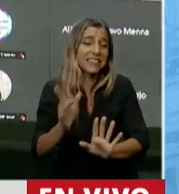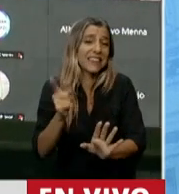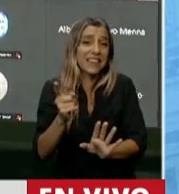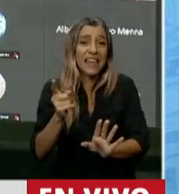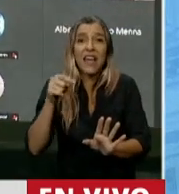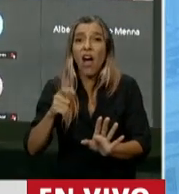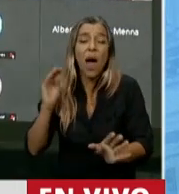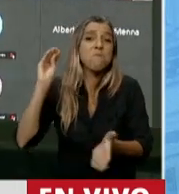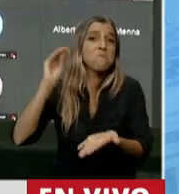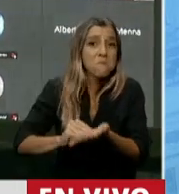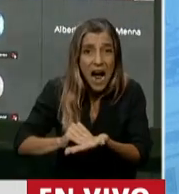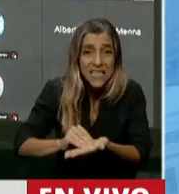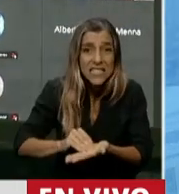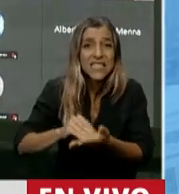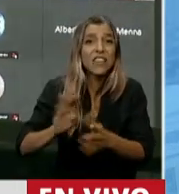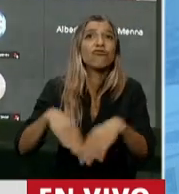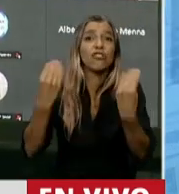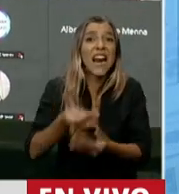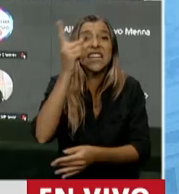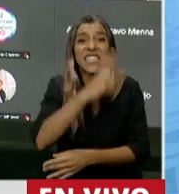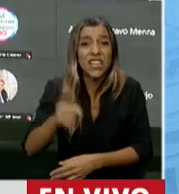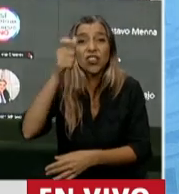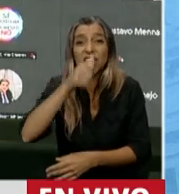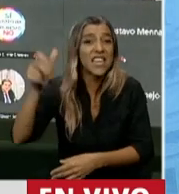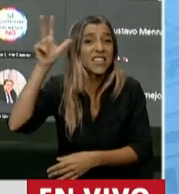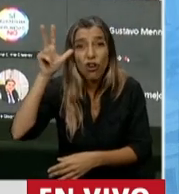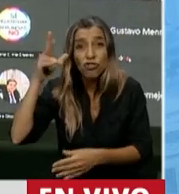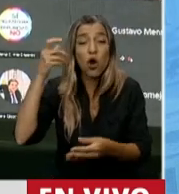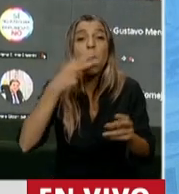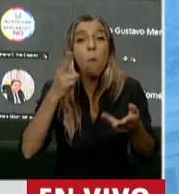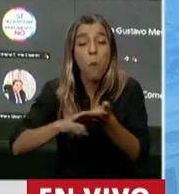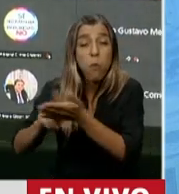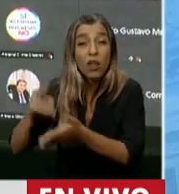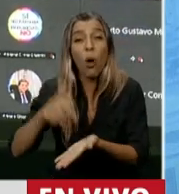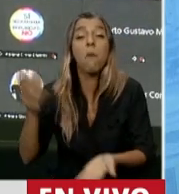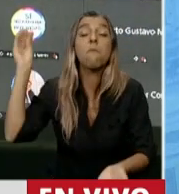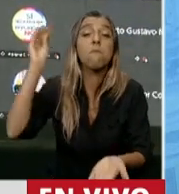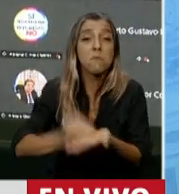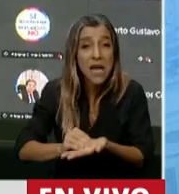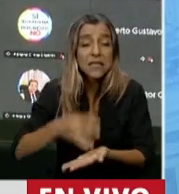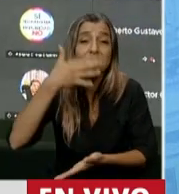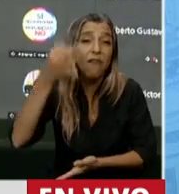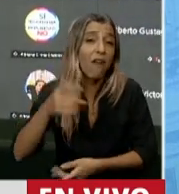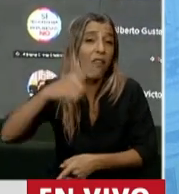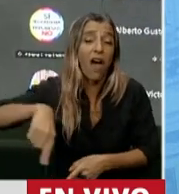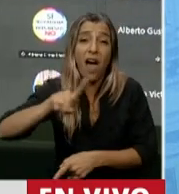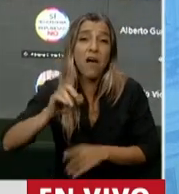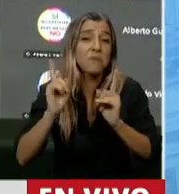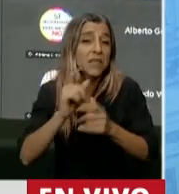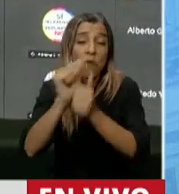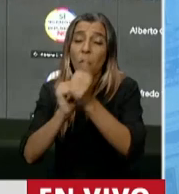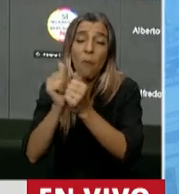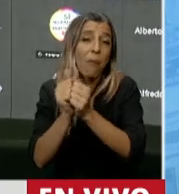es para los más necesitados, es para caja política. Será administrado sin eficacia y